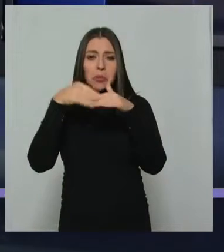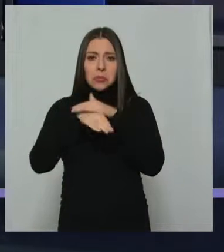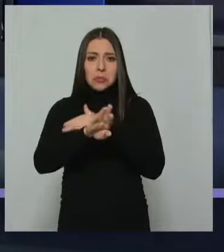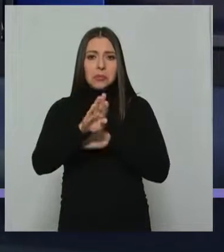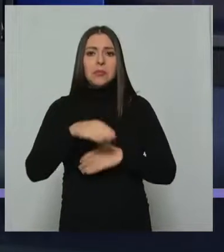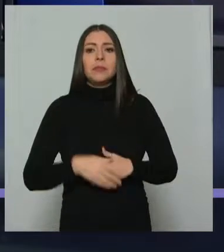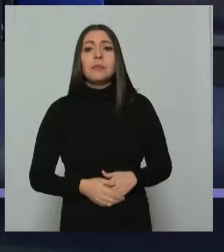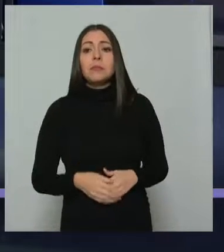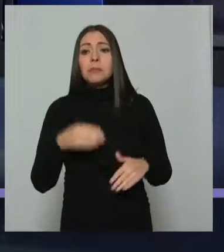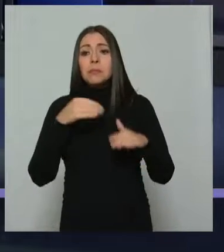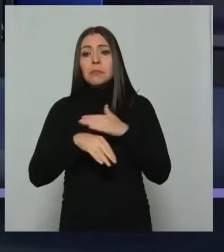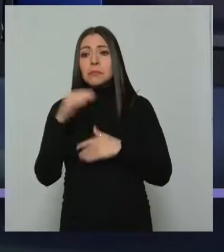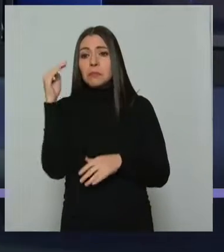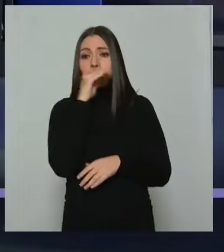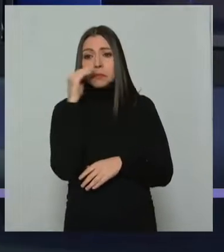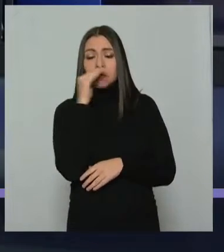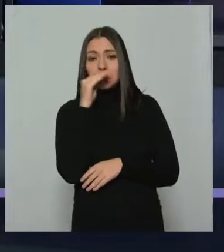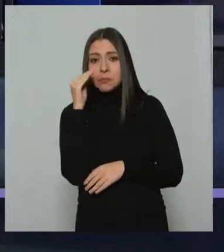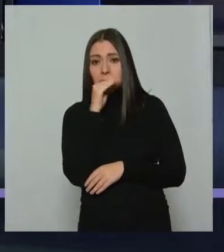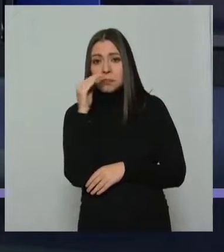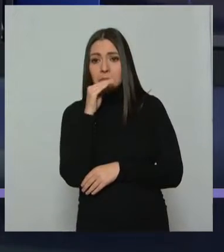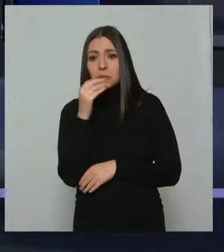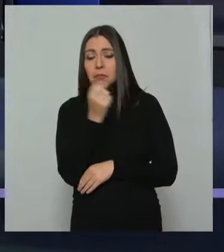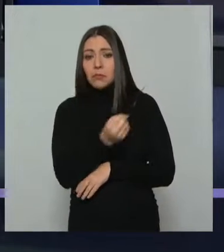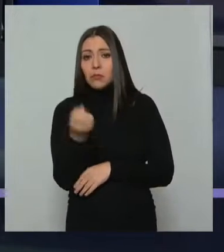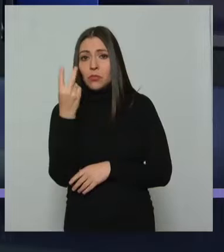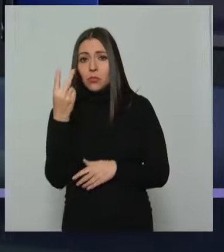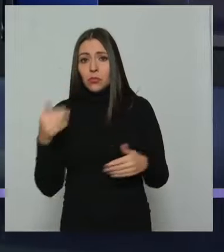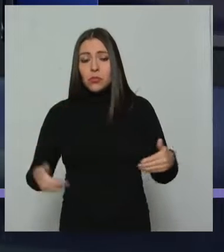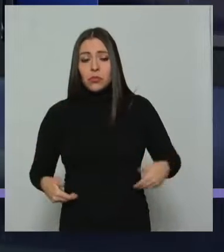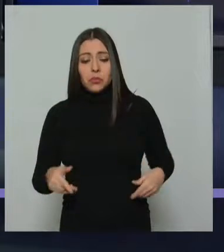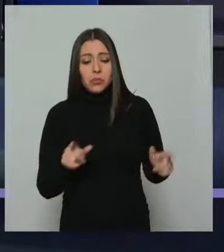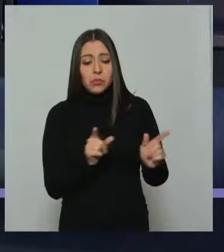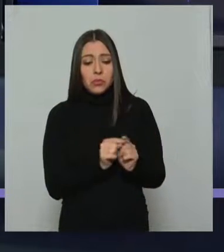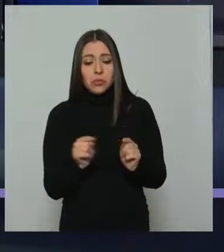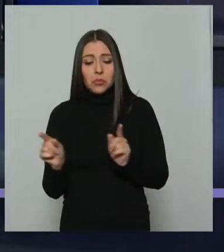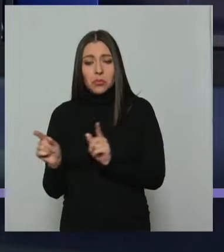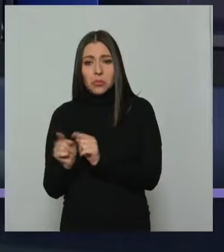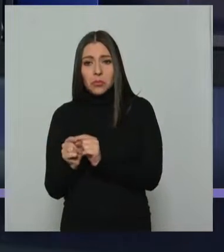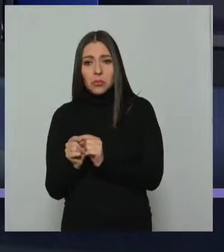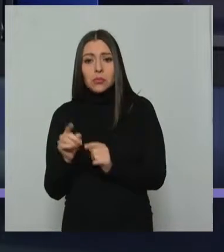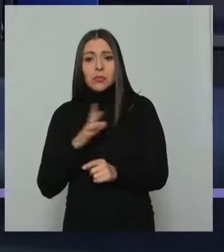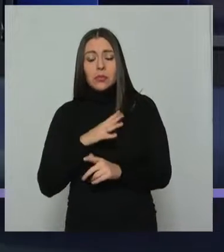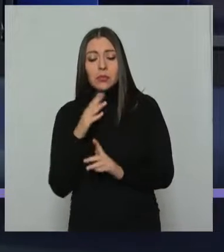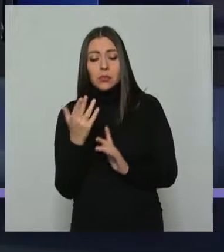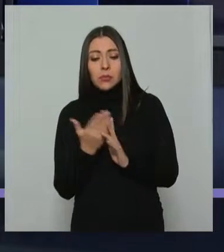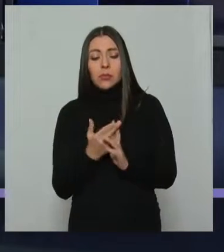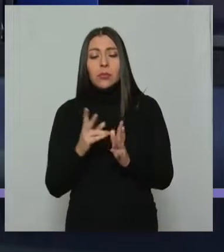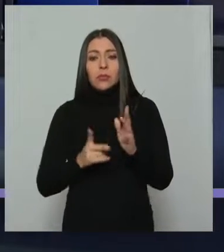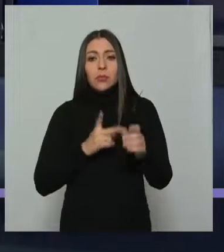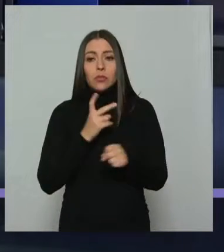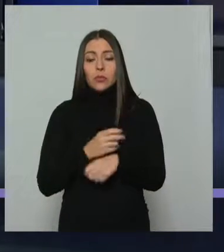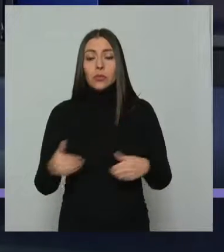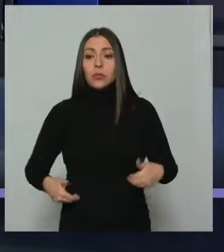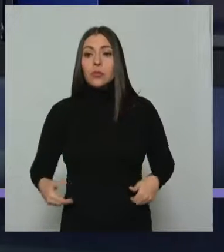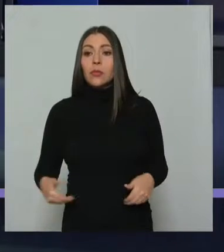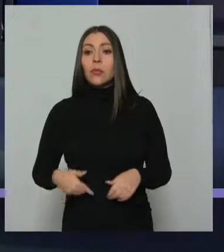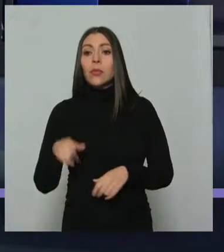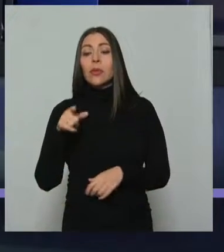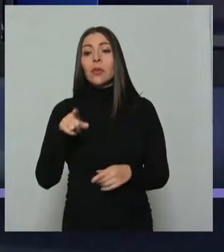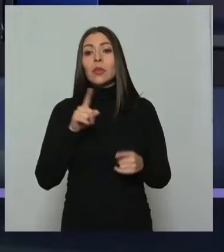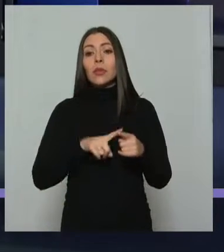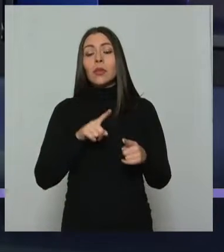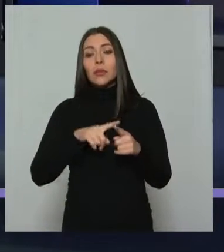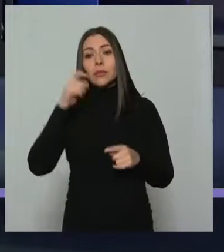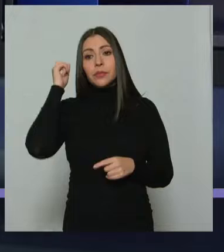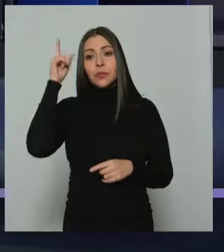obras, porque son dos obras cortas, o sea, hay un intermedio, se presenta la segunda obra, y los autores son Tomás Urtuzástegui,